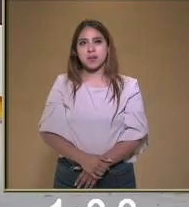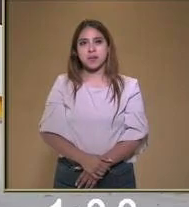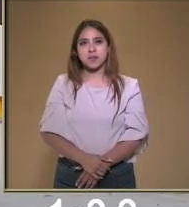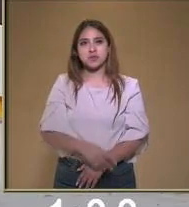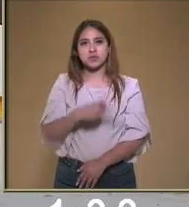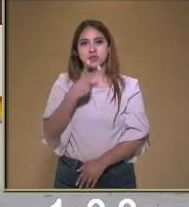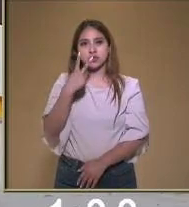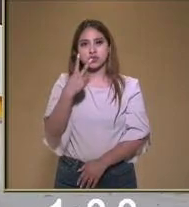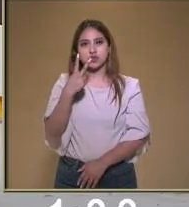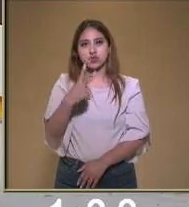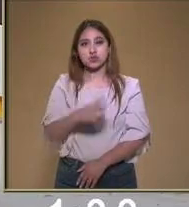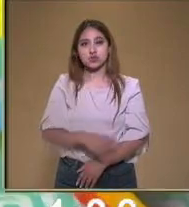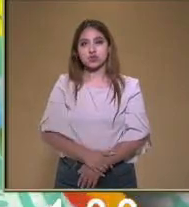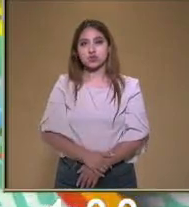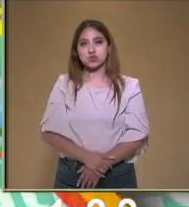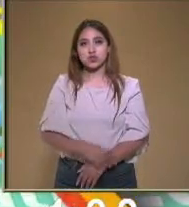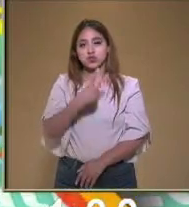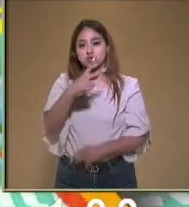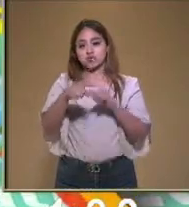Dos.